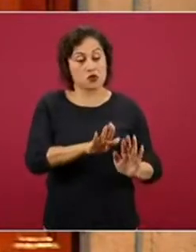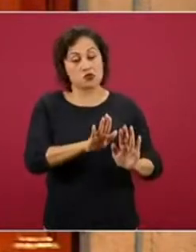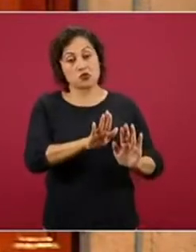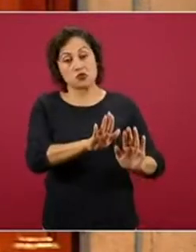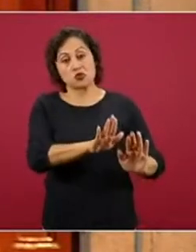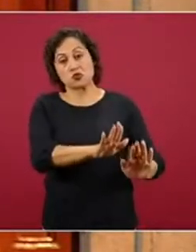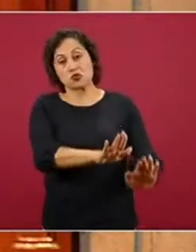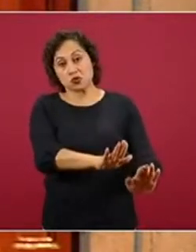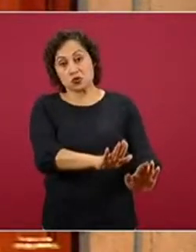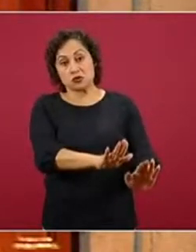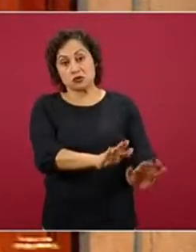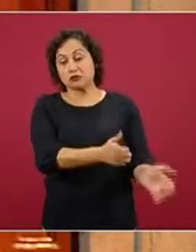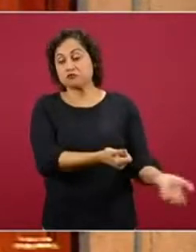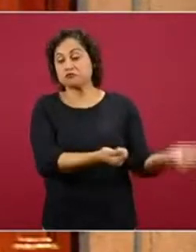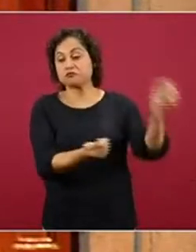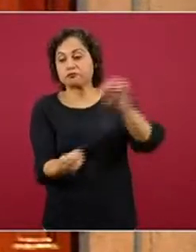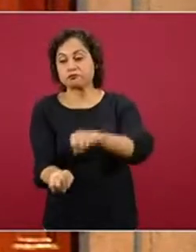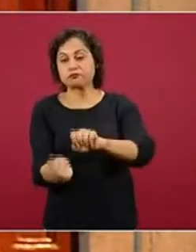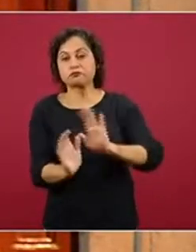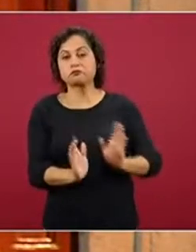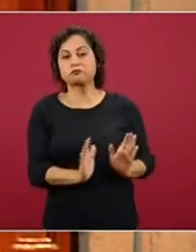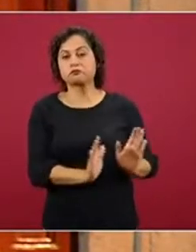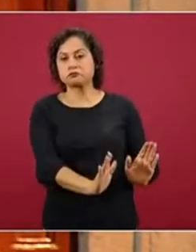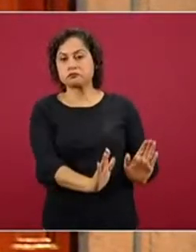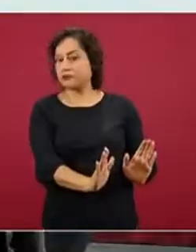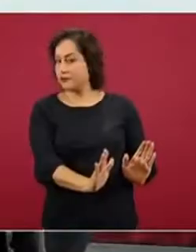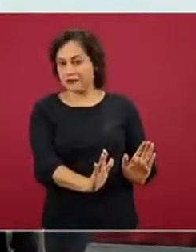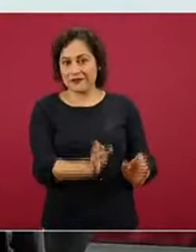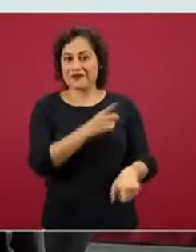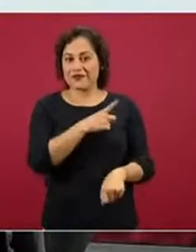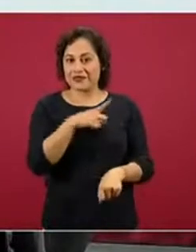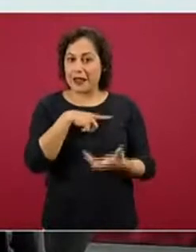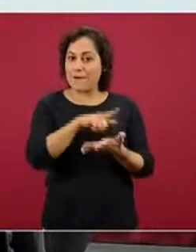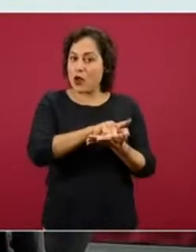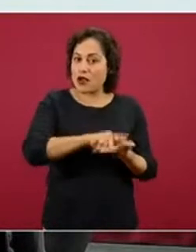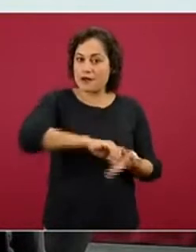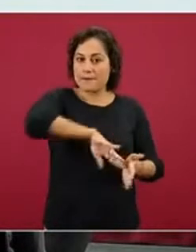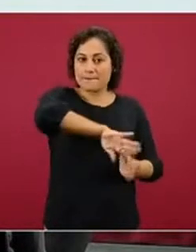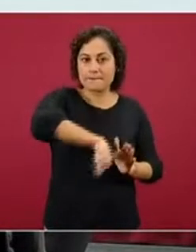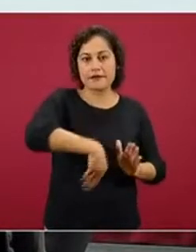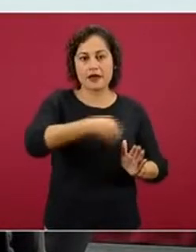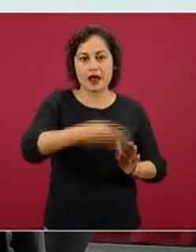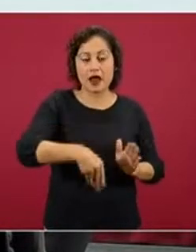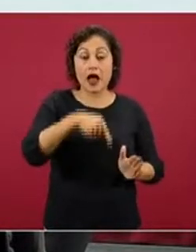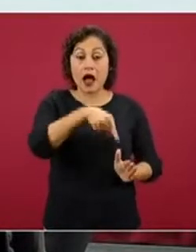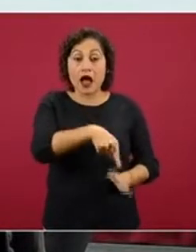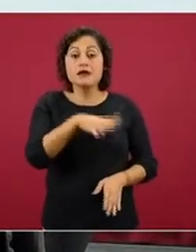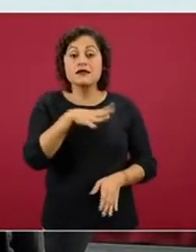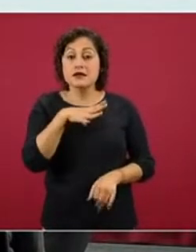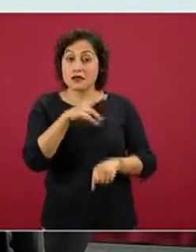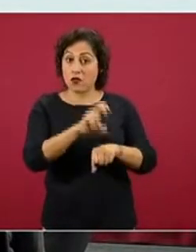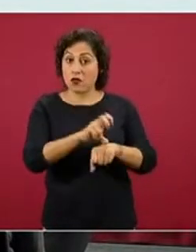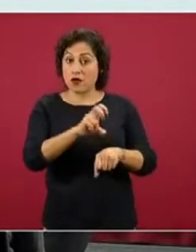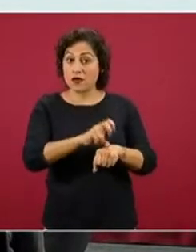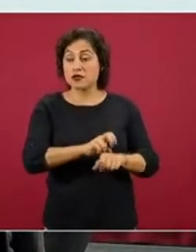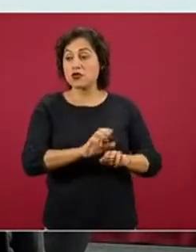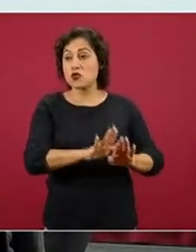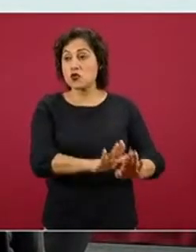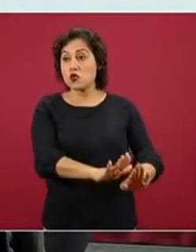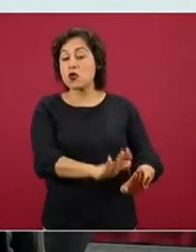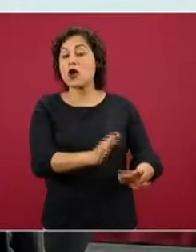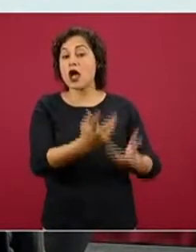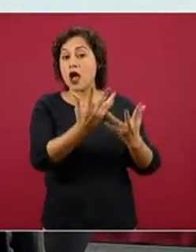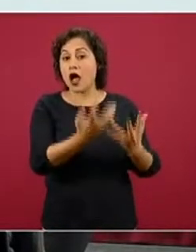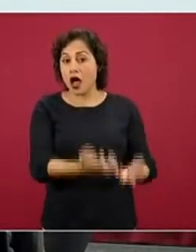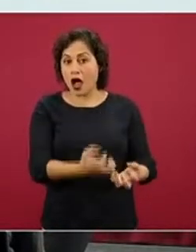lave. ¿Para qué? Para que esto elimine estos huevecillos de este vector, ¿sí? ¿Podemos dar la siguiente, por